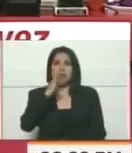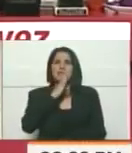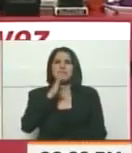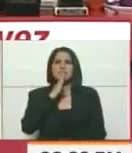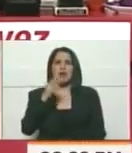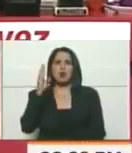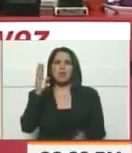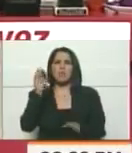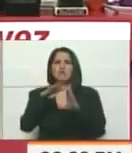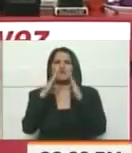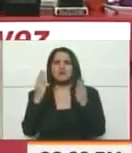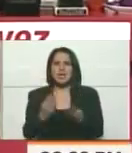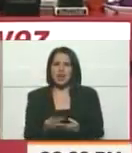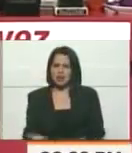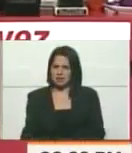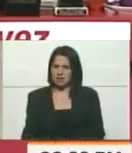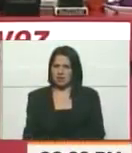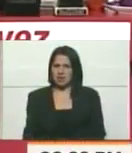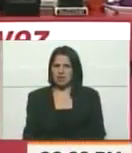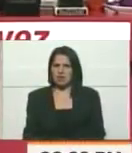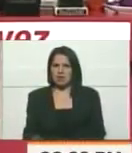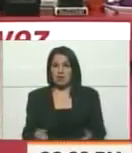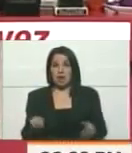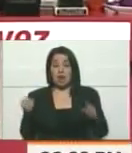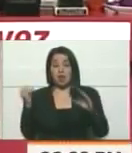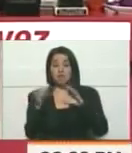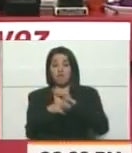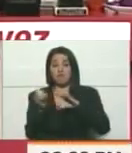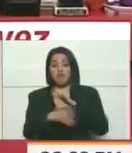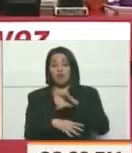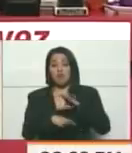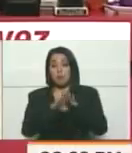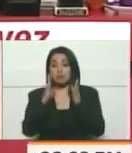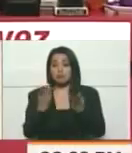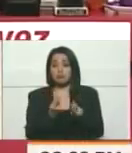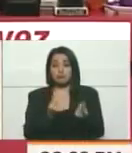Mundial, al Fondo Monetario Internacional.